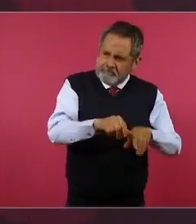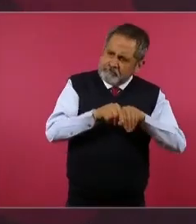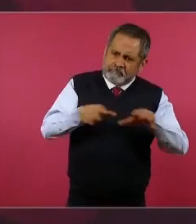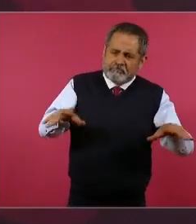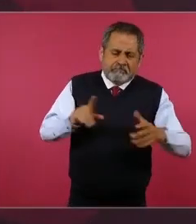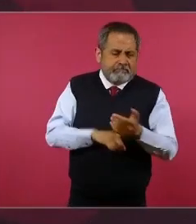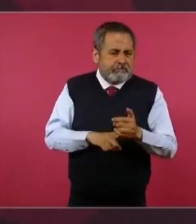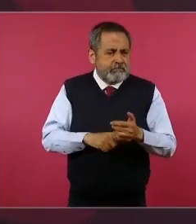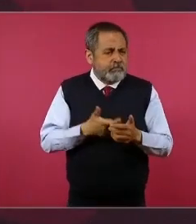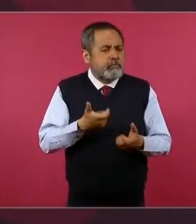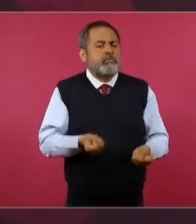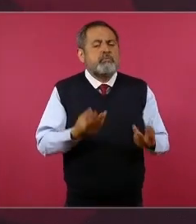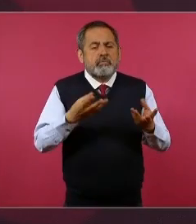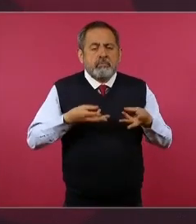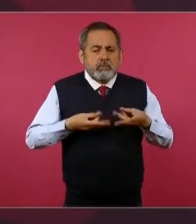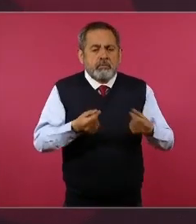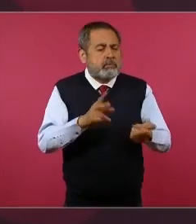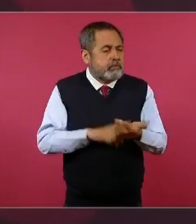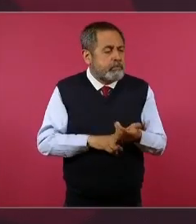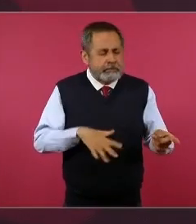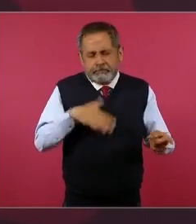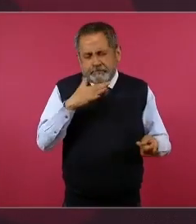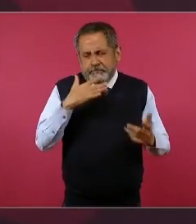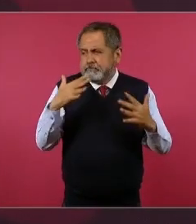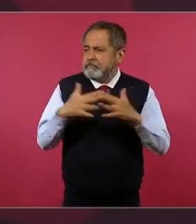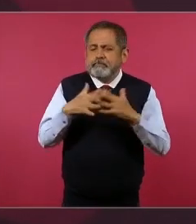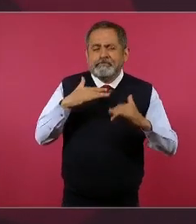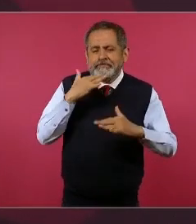toda esa guerra sucia.